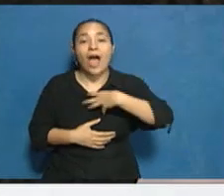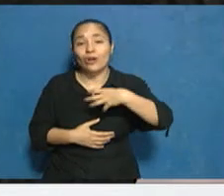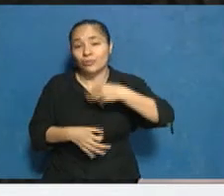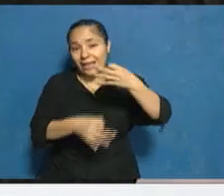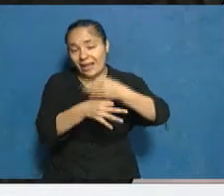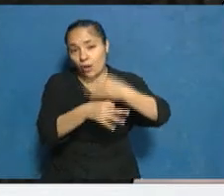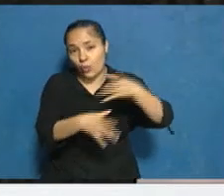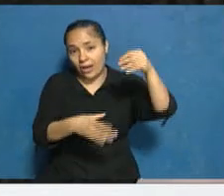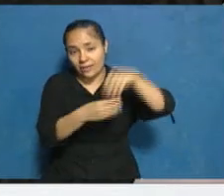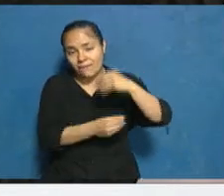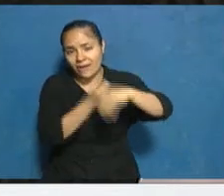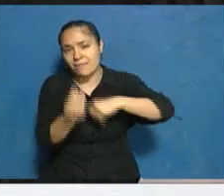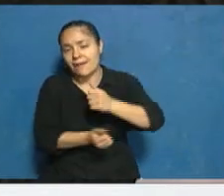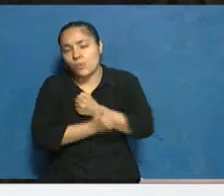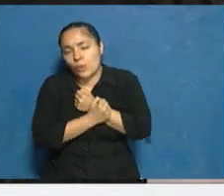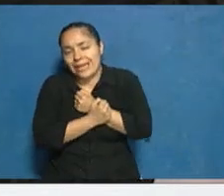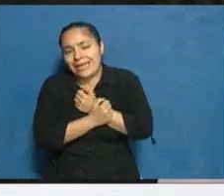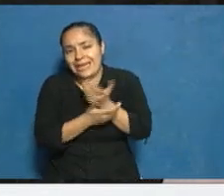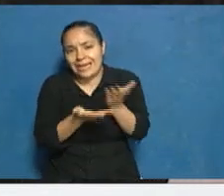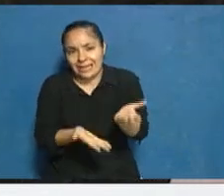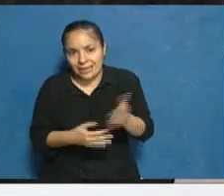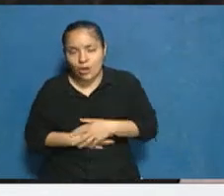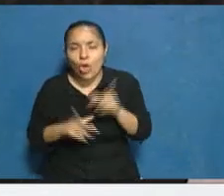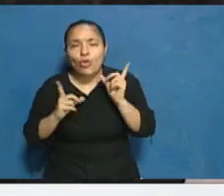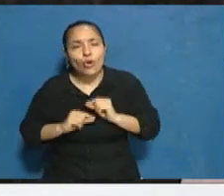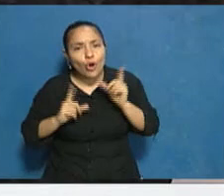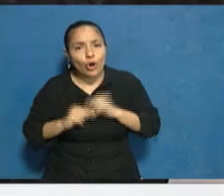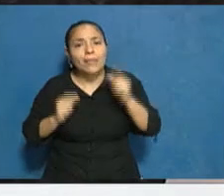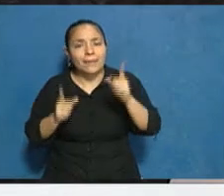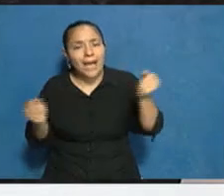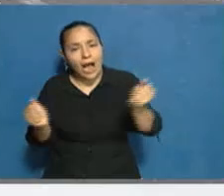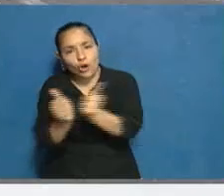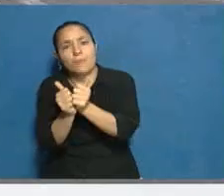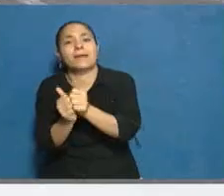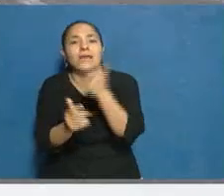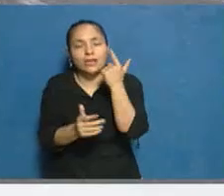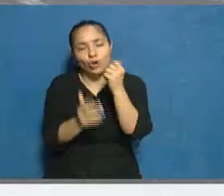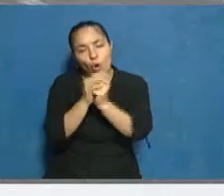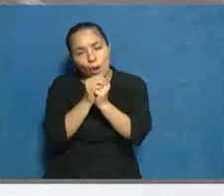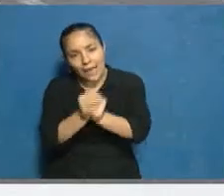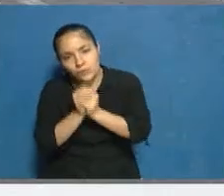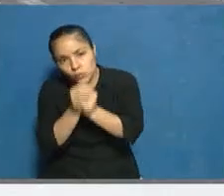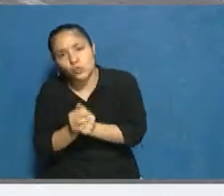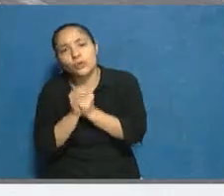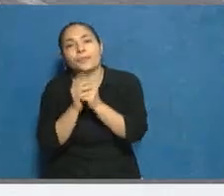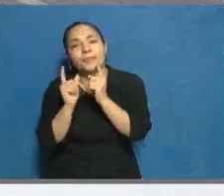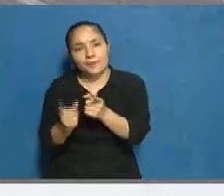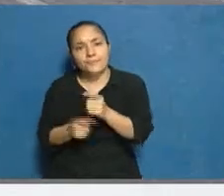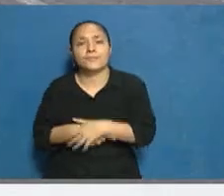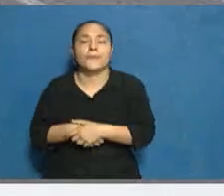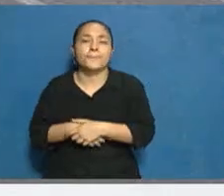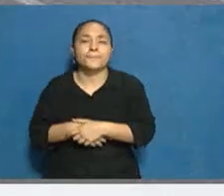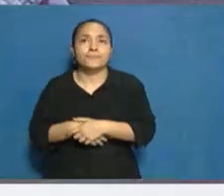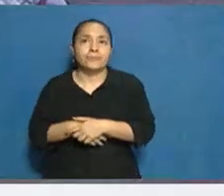muy querida y realmente, bueno, con mucho dolor y acompañando mucho también con la oración y en ese momento con todo